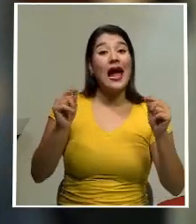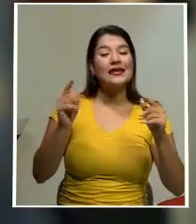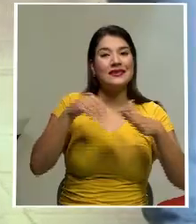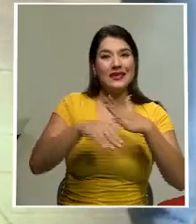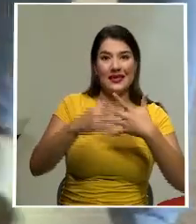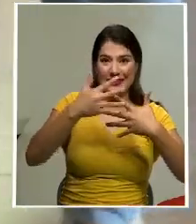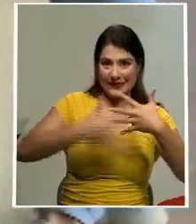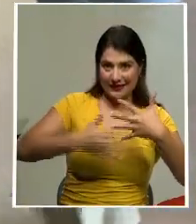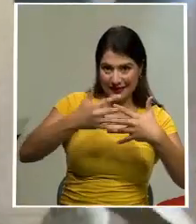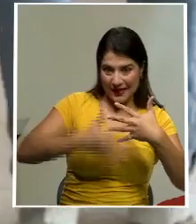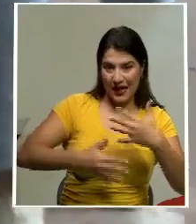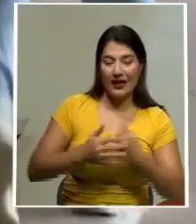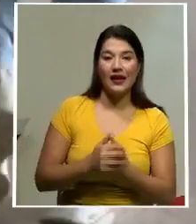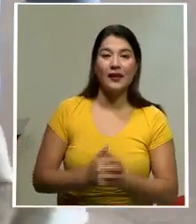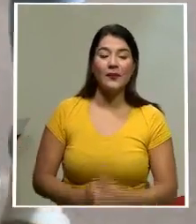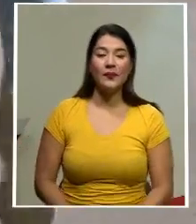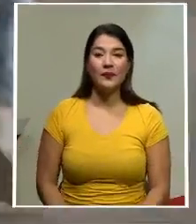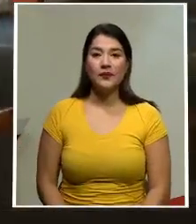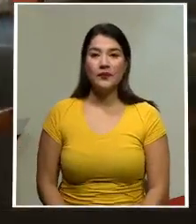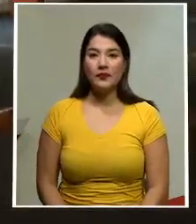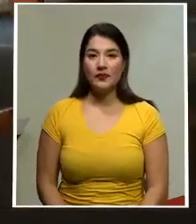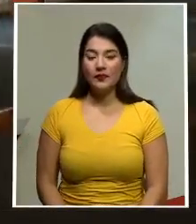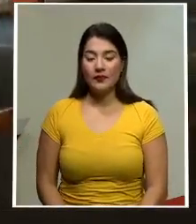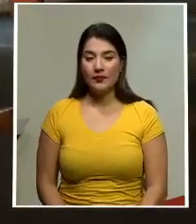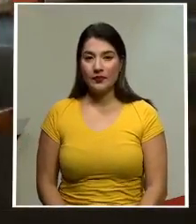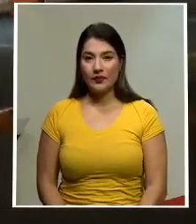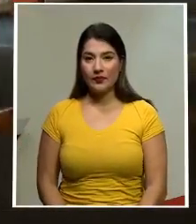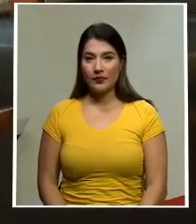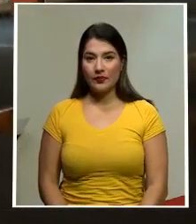la formación de las células tumorales.